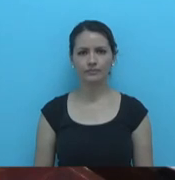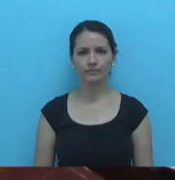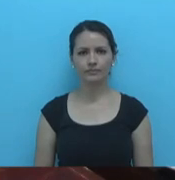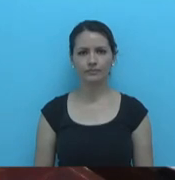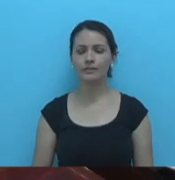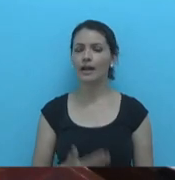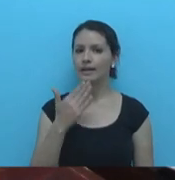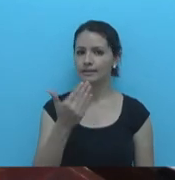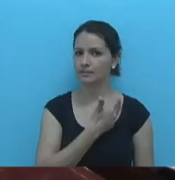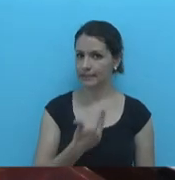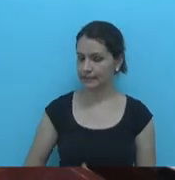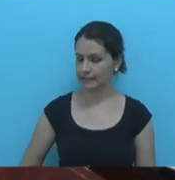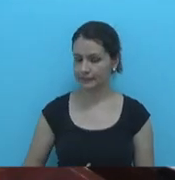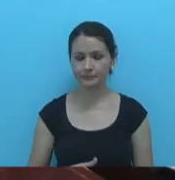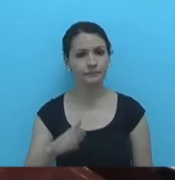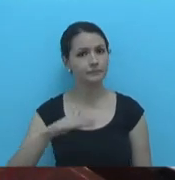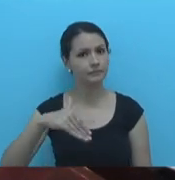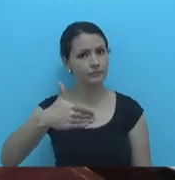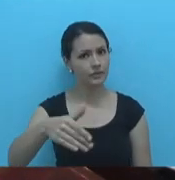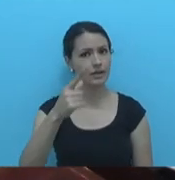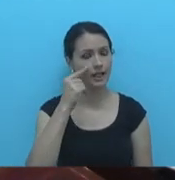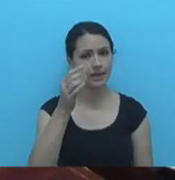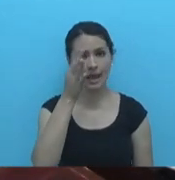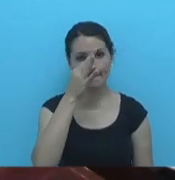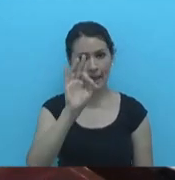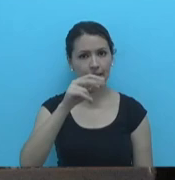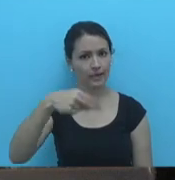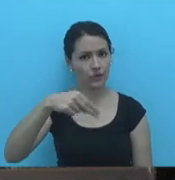El 20 de noviembre, dicen las efemérides,